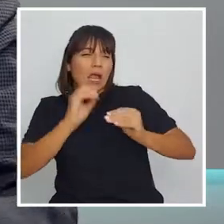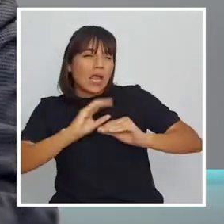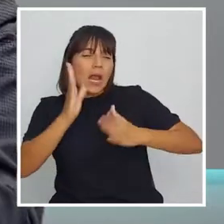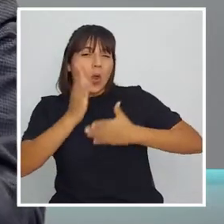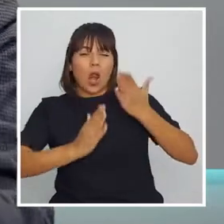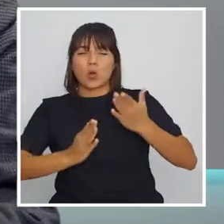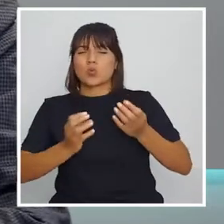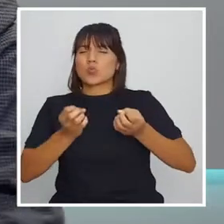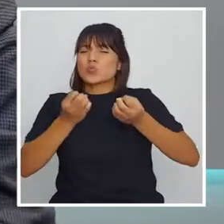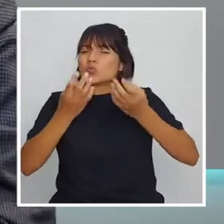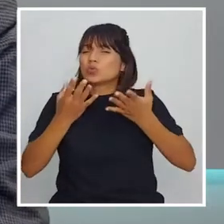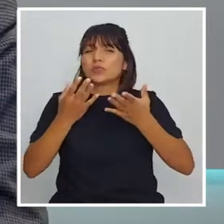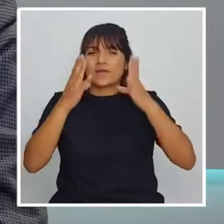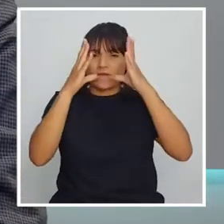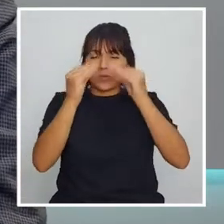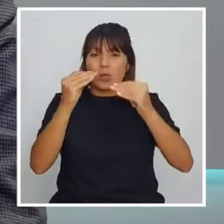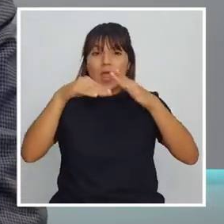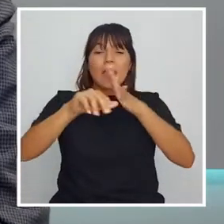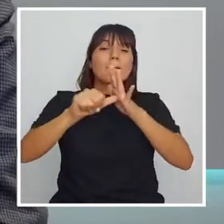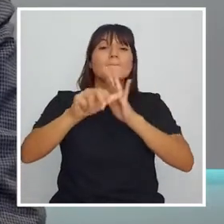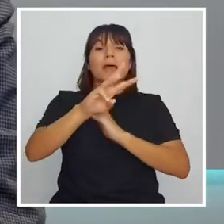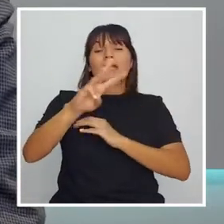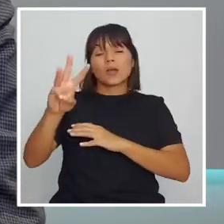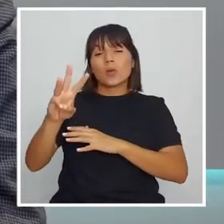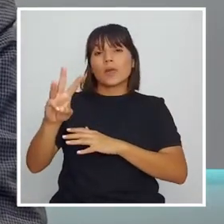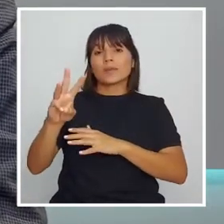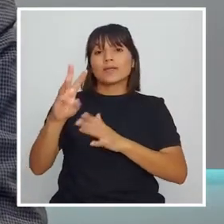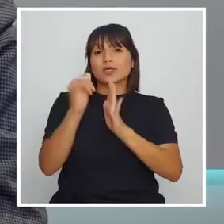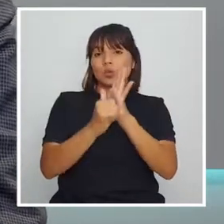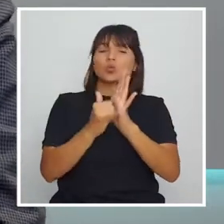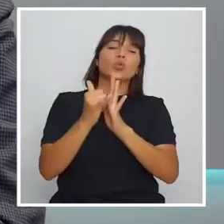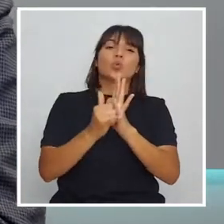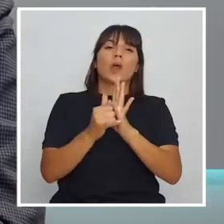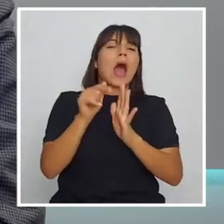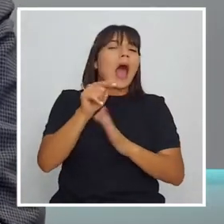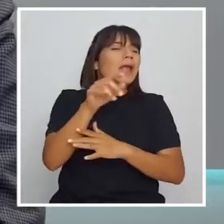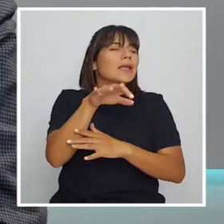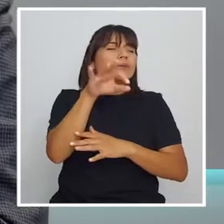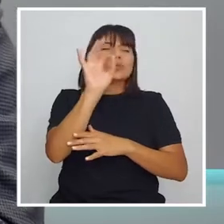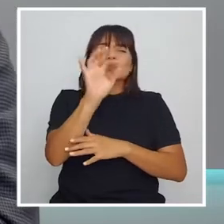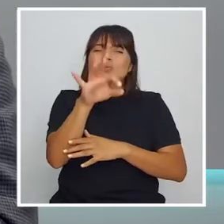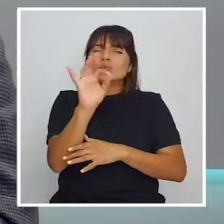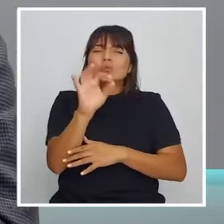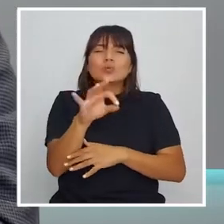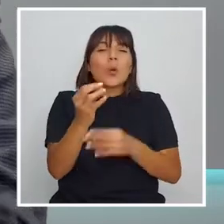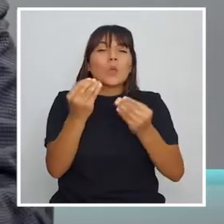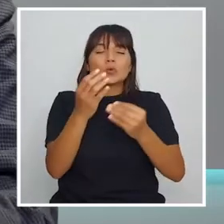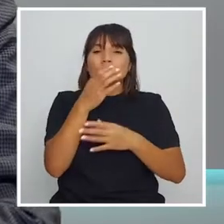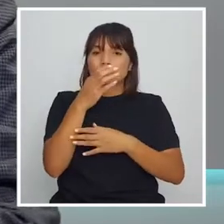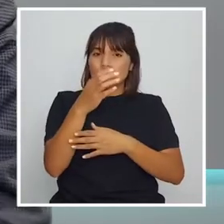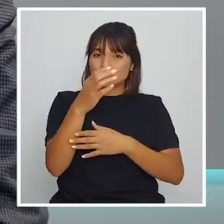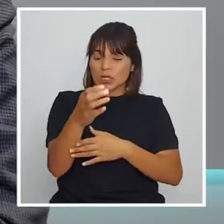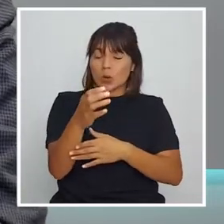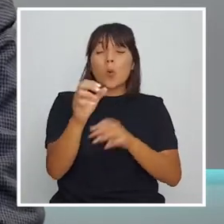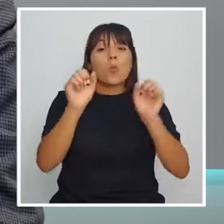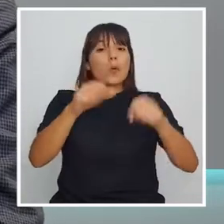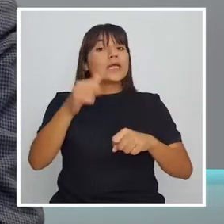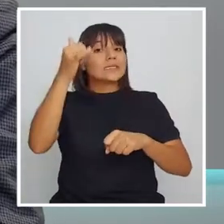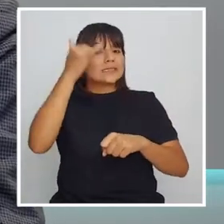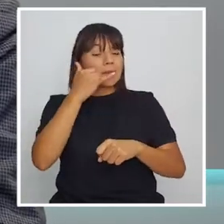página tenemos una página de YouTube en donde va a encontrar una cantidad de consejos. Nos pueden llamar por teléfono